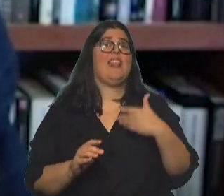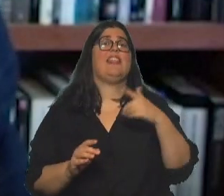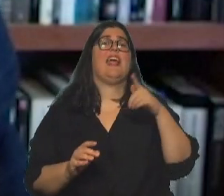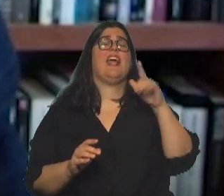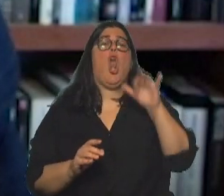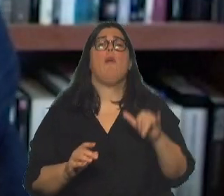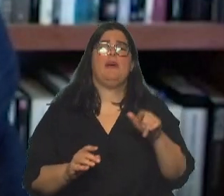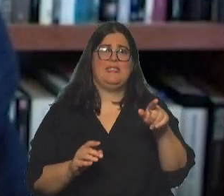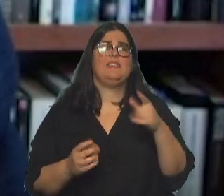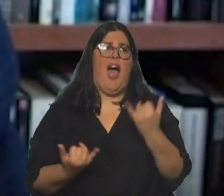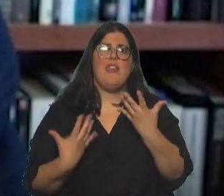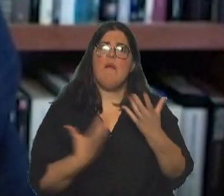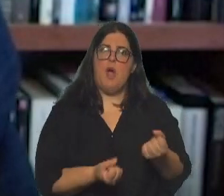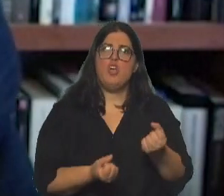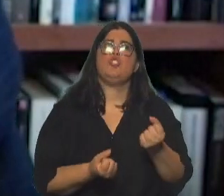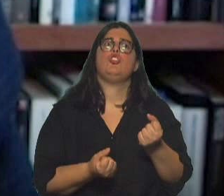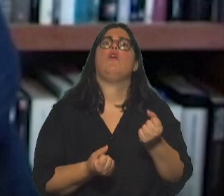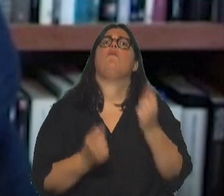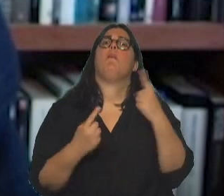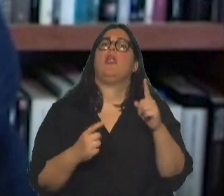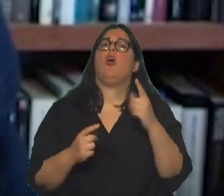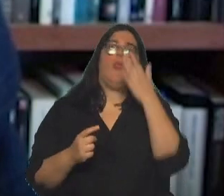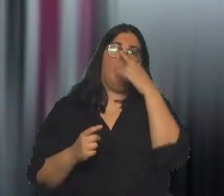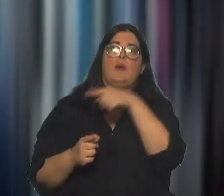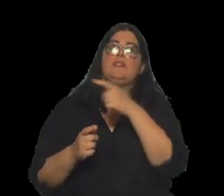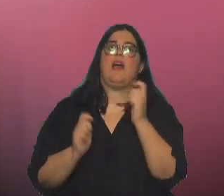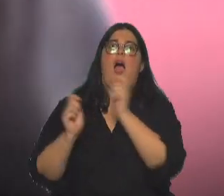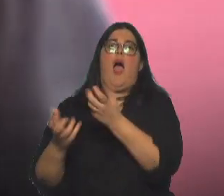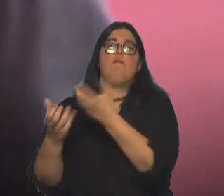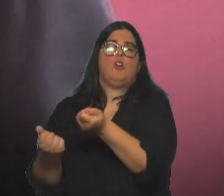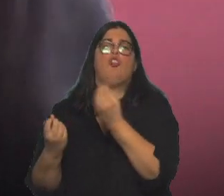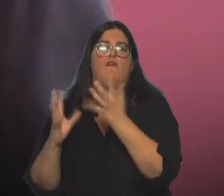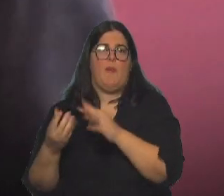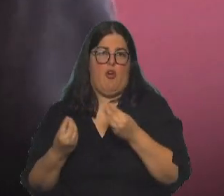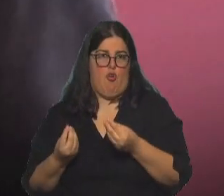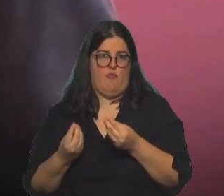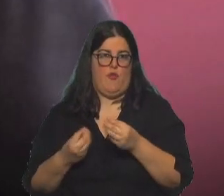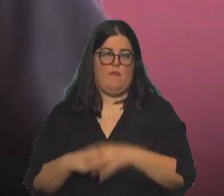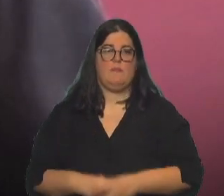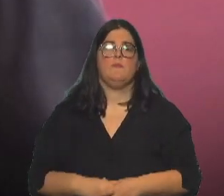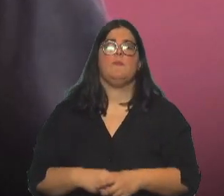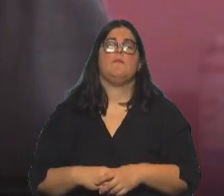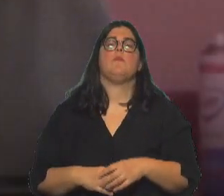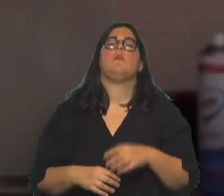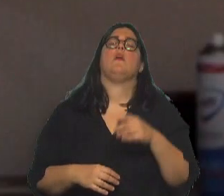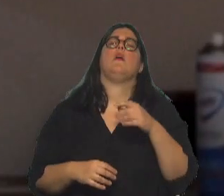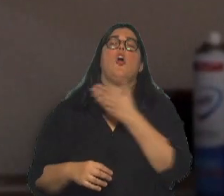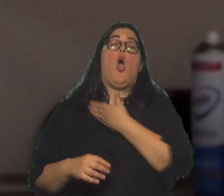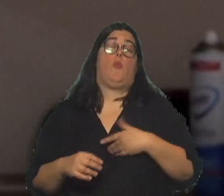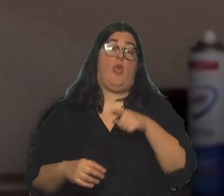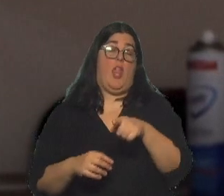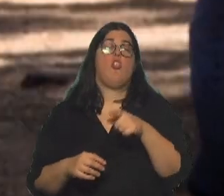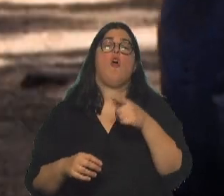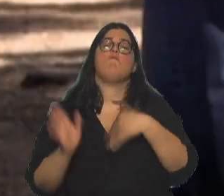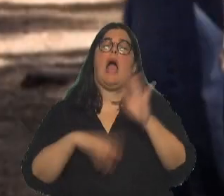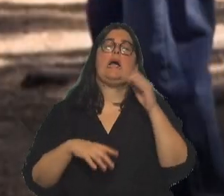ningún sucesor de López Obrador de ninguna fuerza política bajo ninguna circunstancia. Entre los aspectos más cuestionados se encuentra el